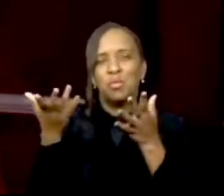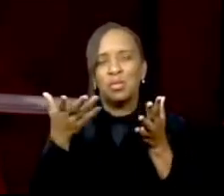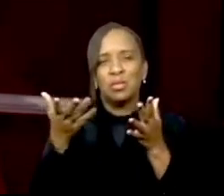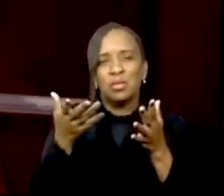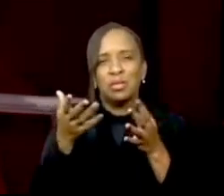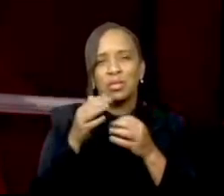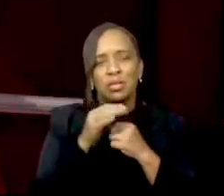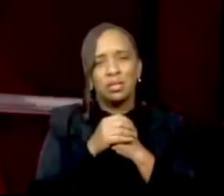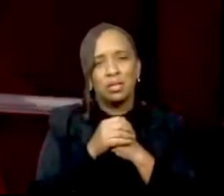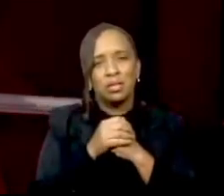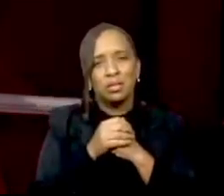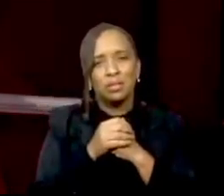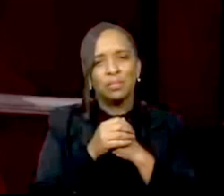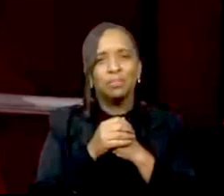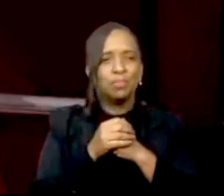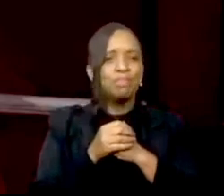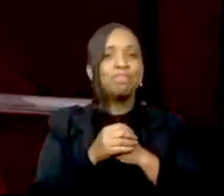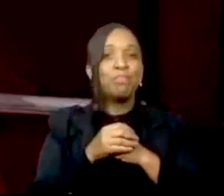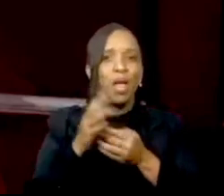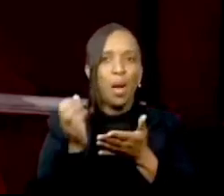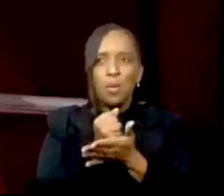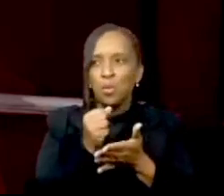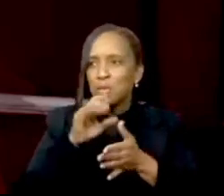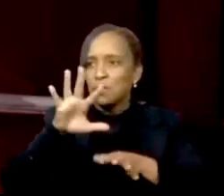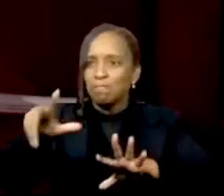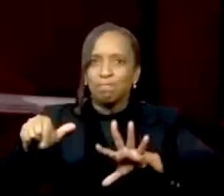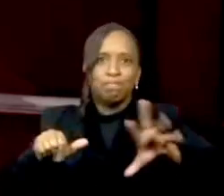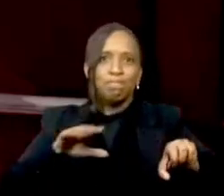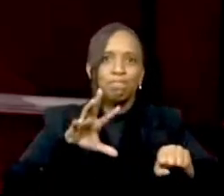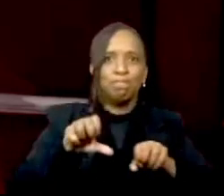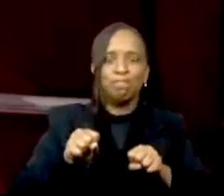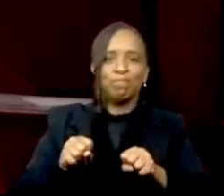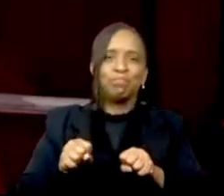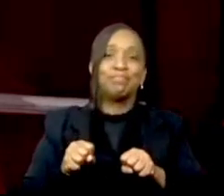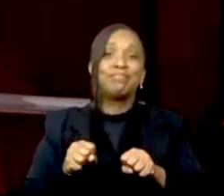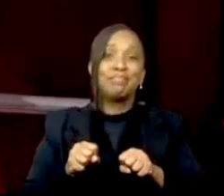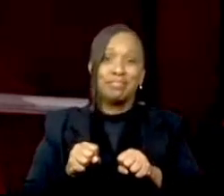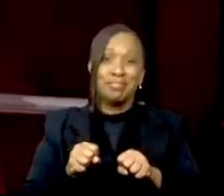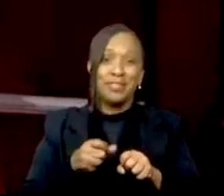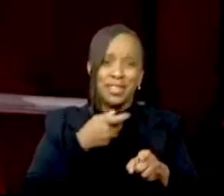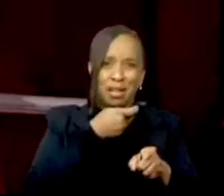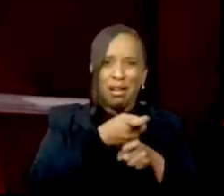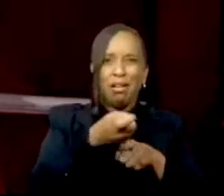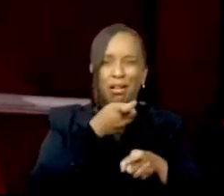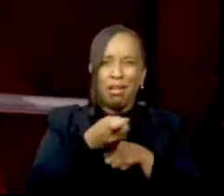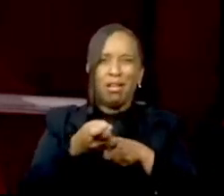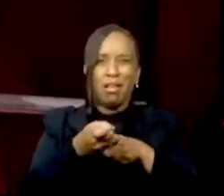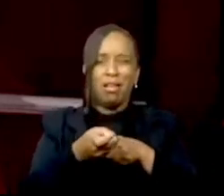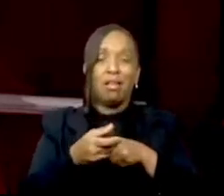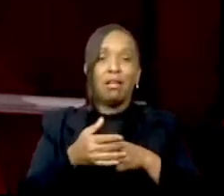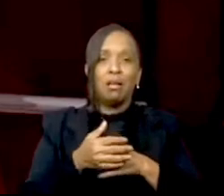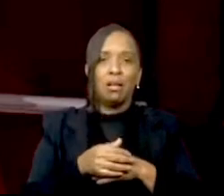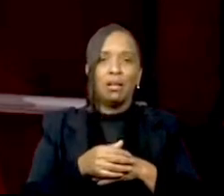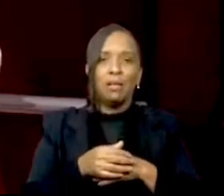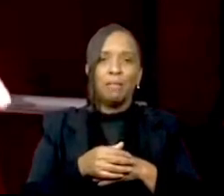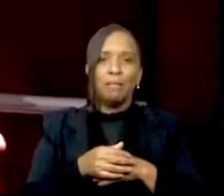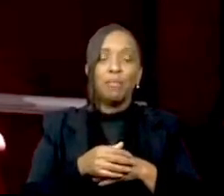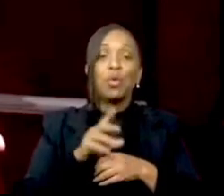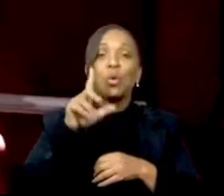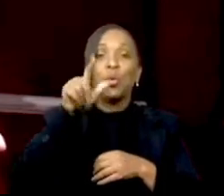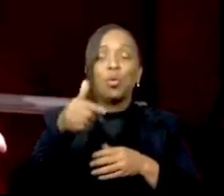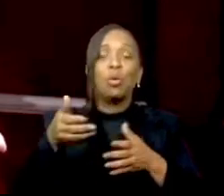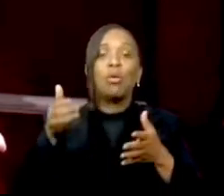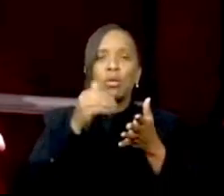lo intentaron en el 20 también pero este pueblo salió a la calle se lo